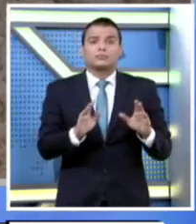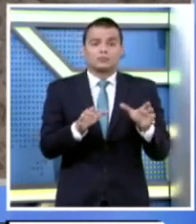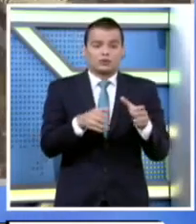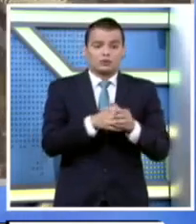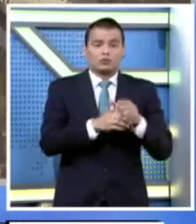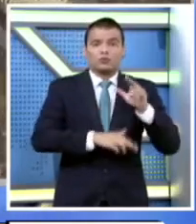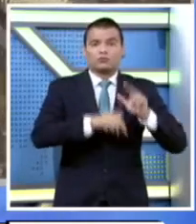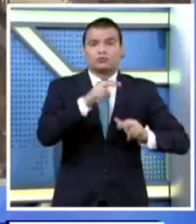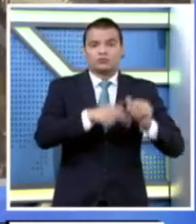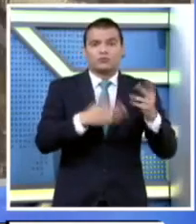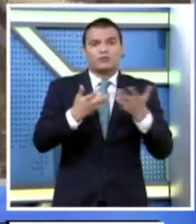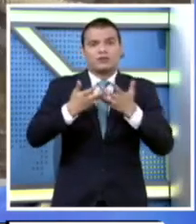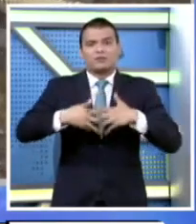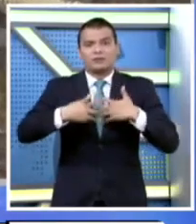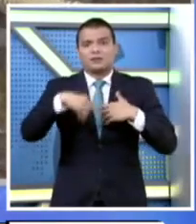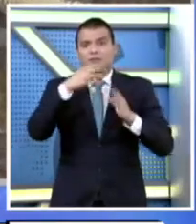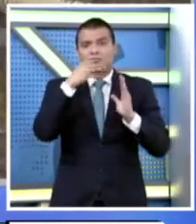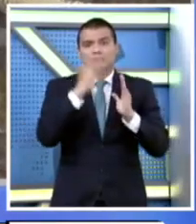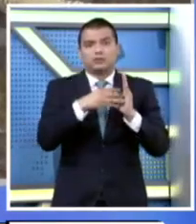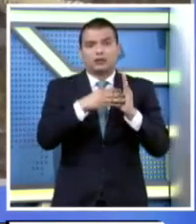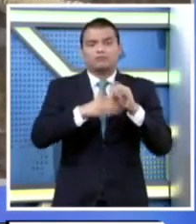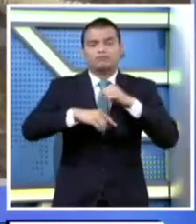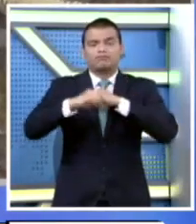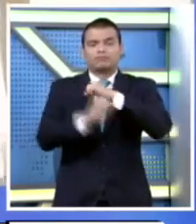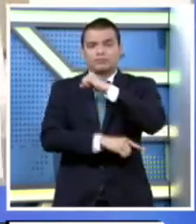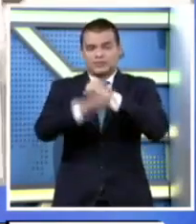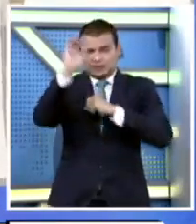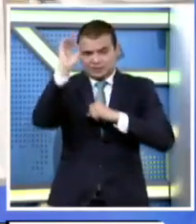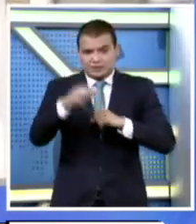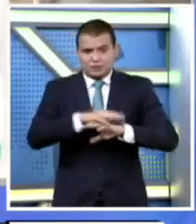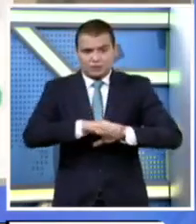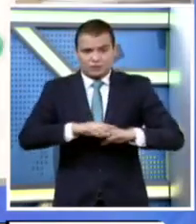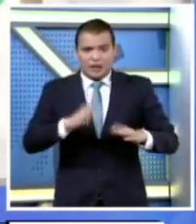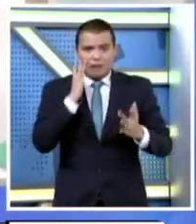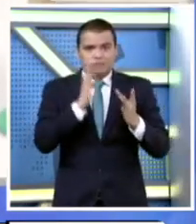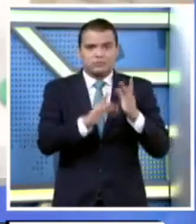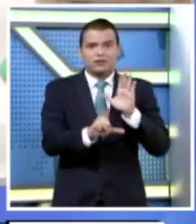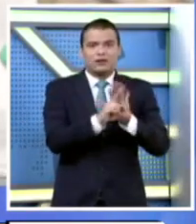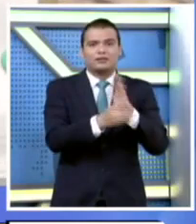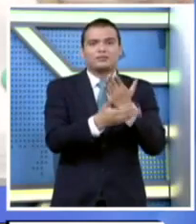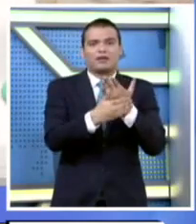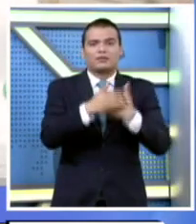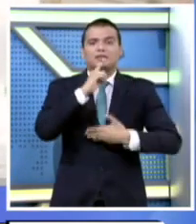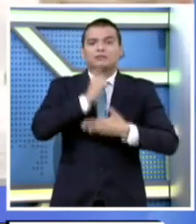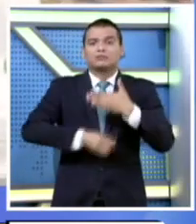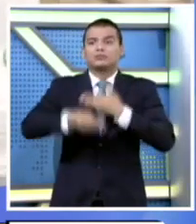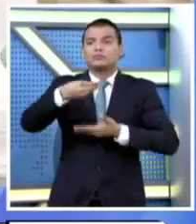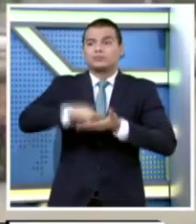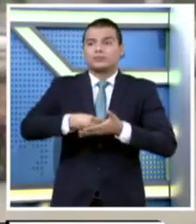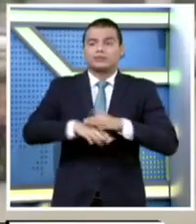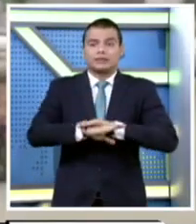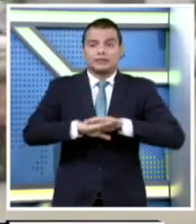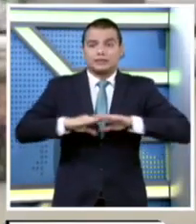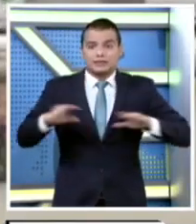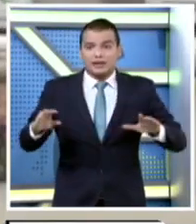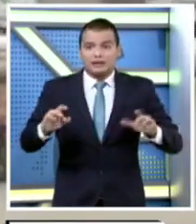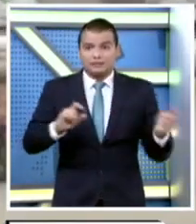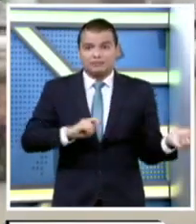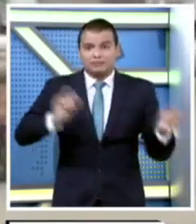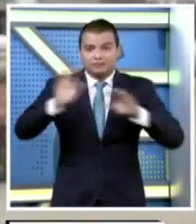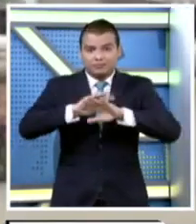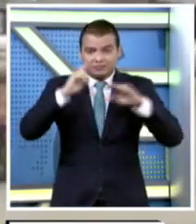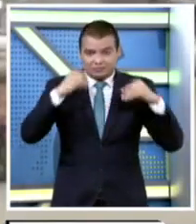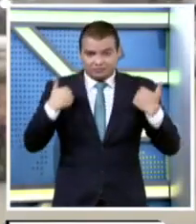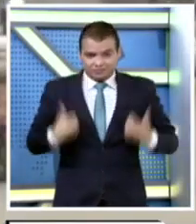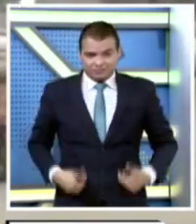constructoras que no cumplan con esto serán sometidas a las multas dispuestas por el gobierno nacional. Yo me despido entonces desde aquí,